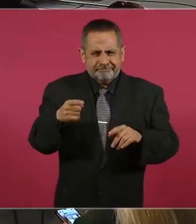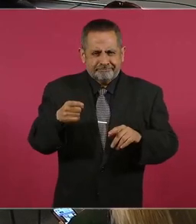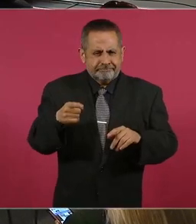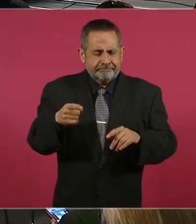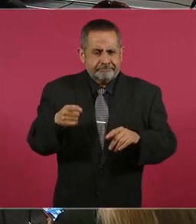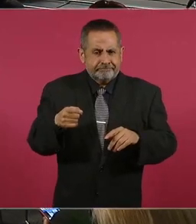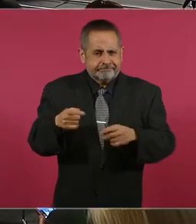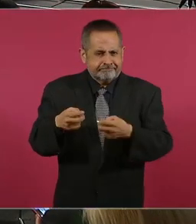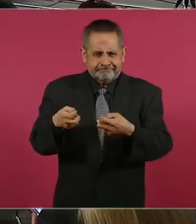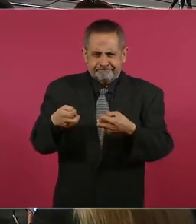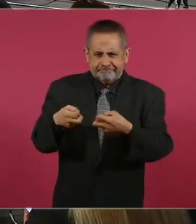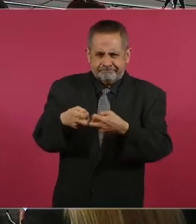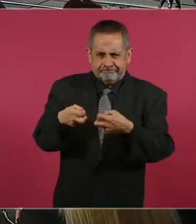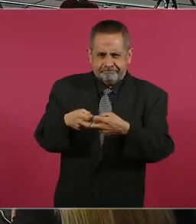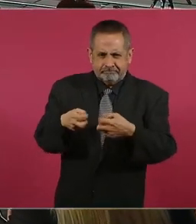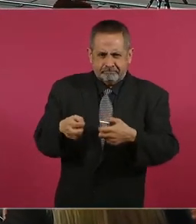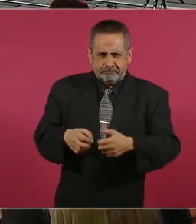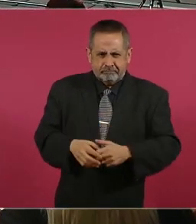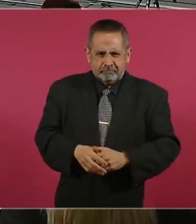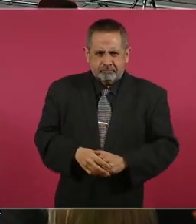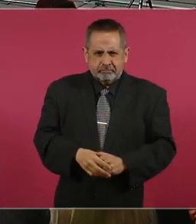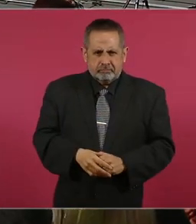del. Gracias.